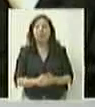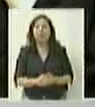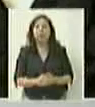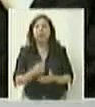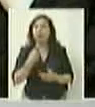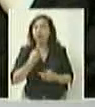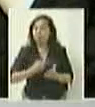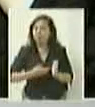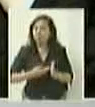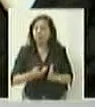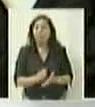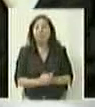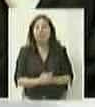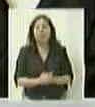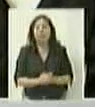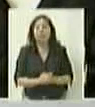destacar